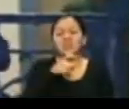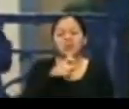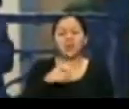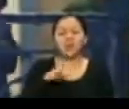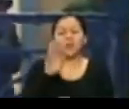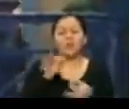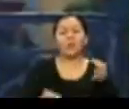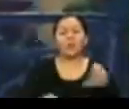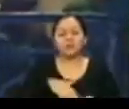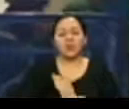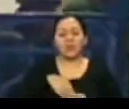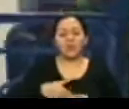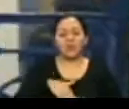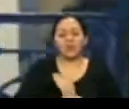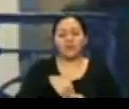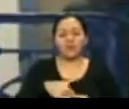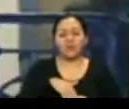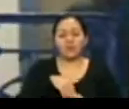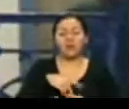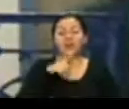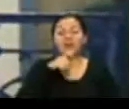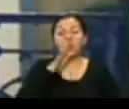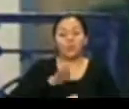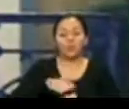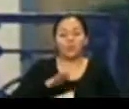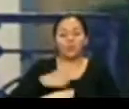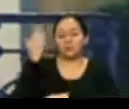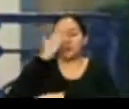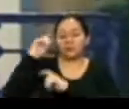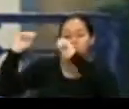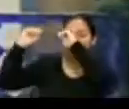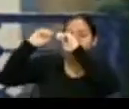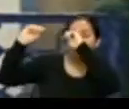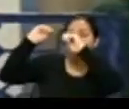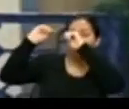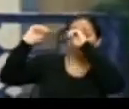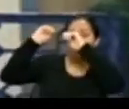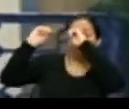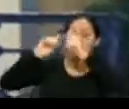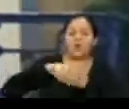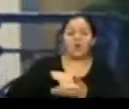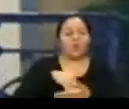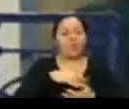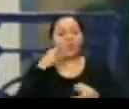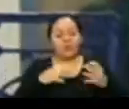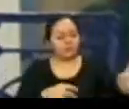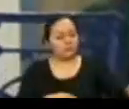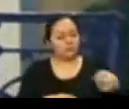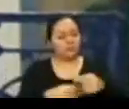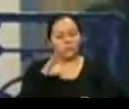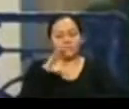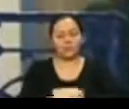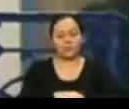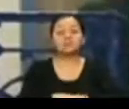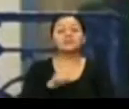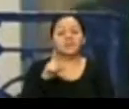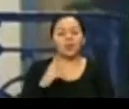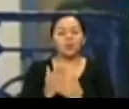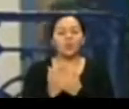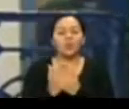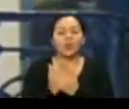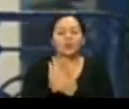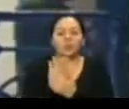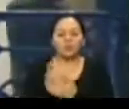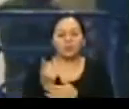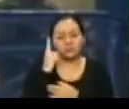débiles que no aguantan la presión mediática. Son las nuevas batallas, son las guerras nuevas por la